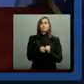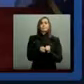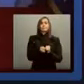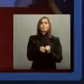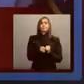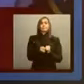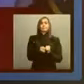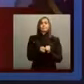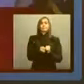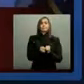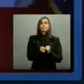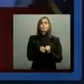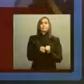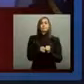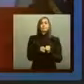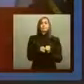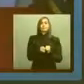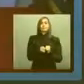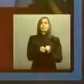a trancar